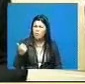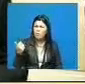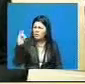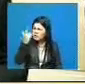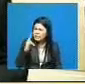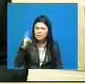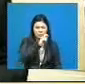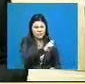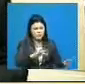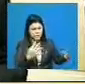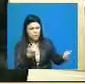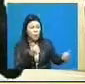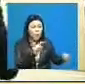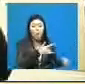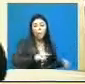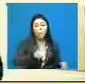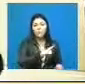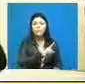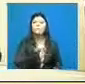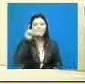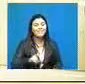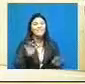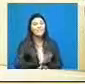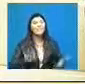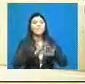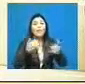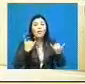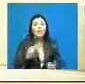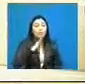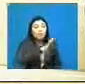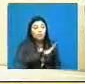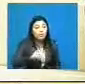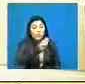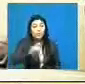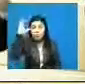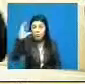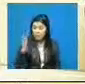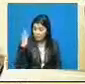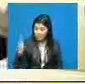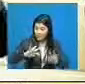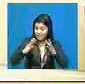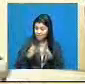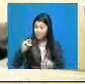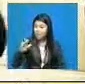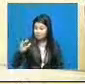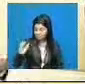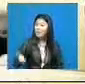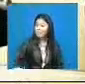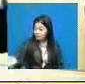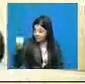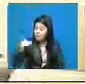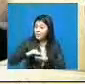a la opinión pública. Es el gran activo que tenemos todos los colombianos. Senador Duque, Lo invito a que usted